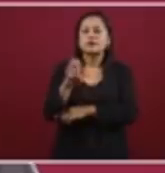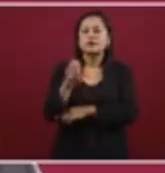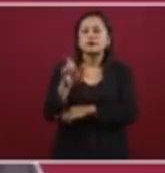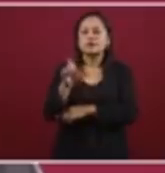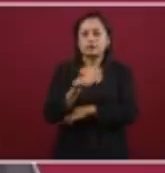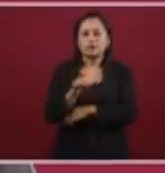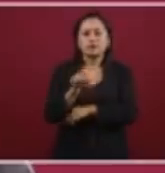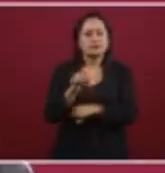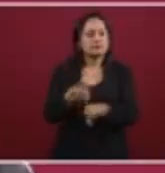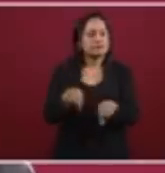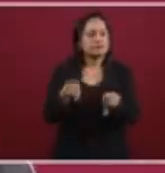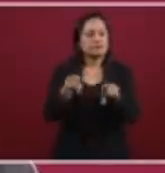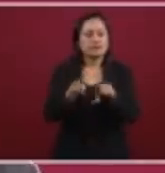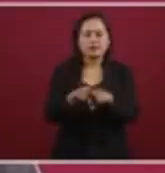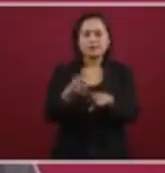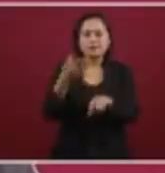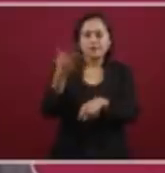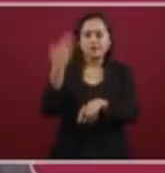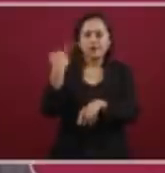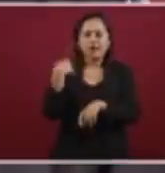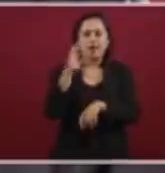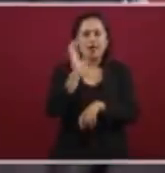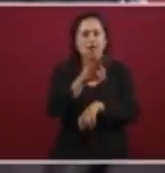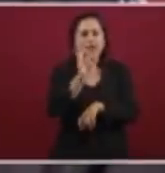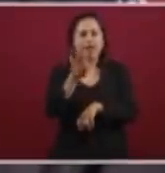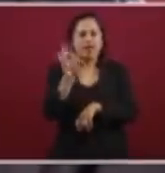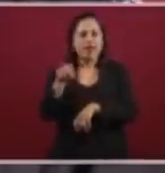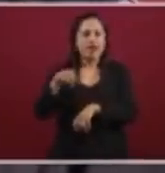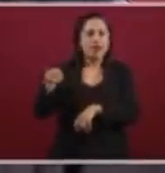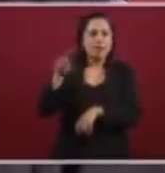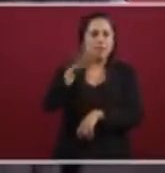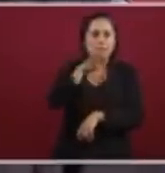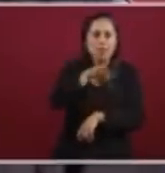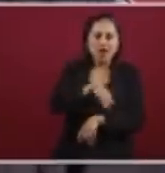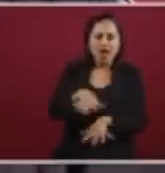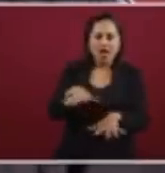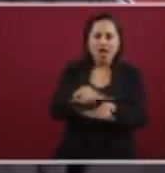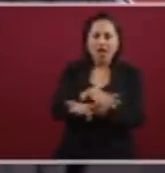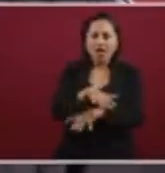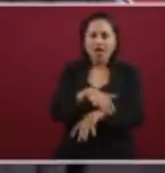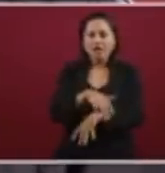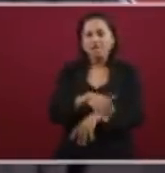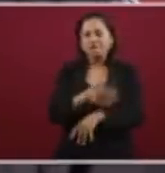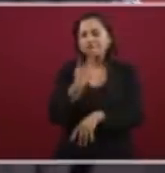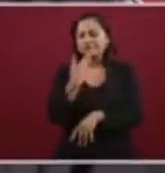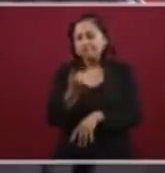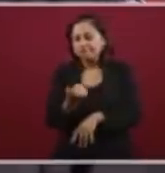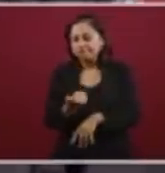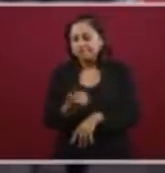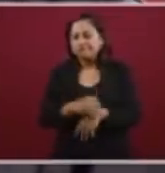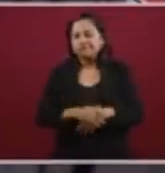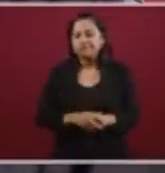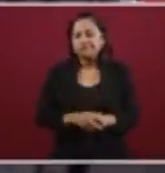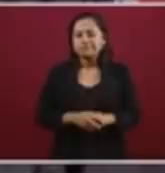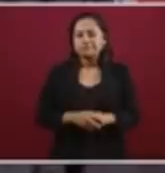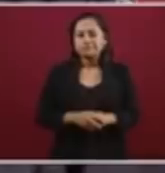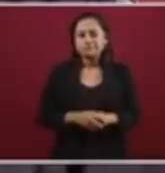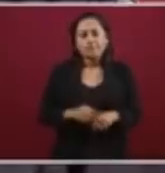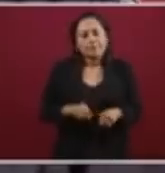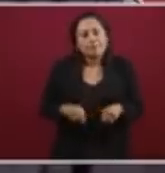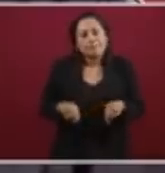de que era muy malo el servicio es la telefonía lo hicieron después